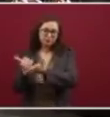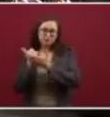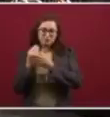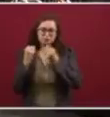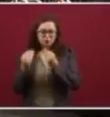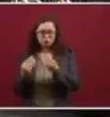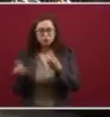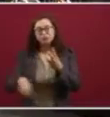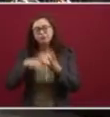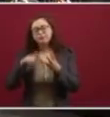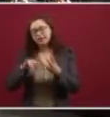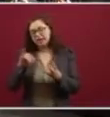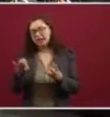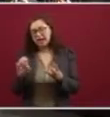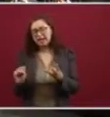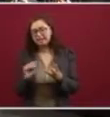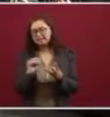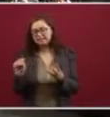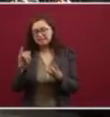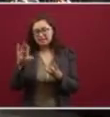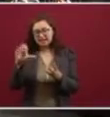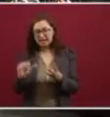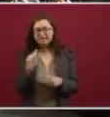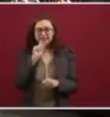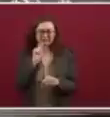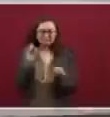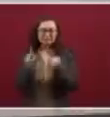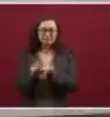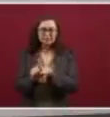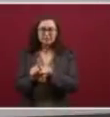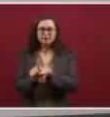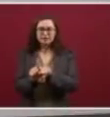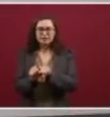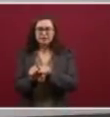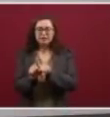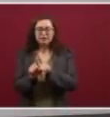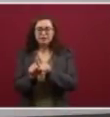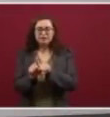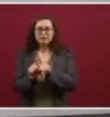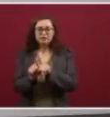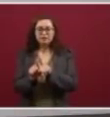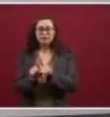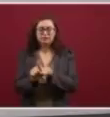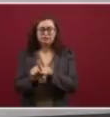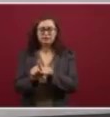Jessica, que me ayuda para el manejo de